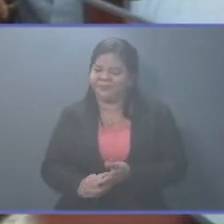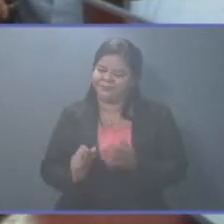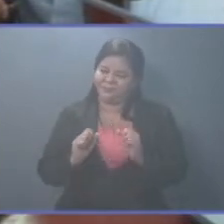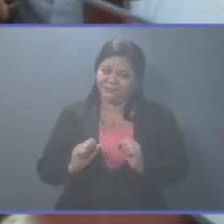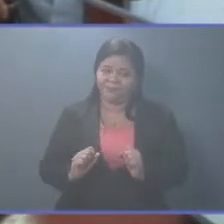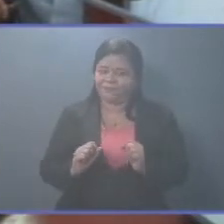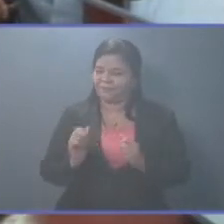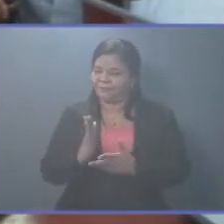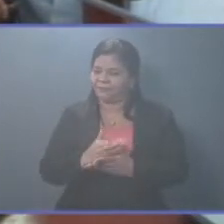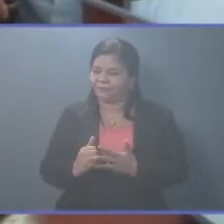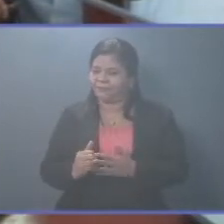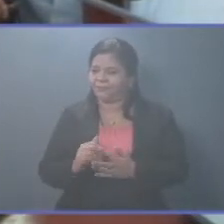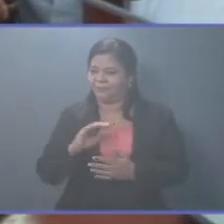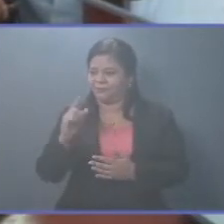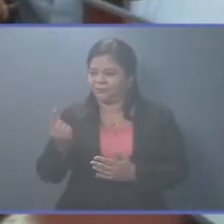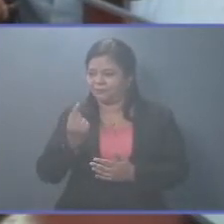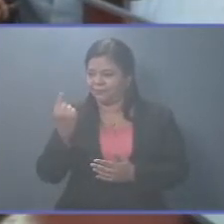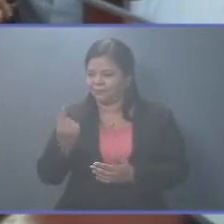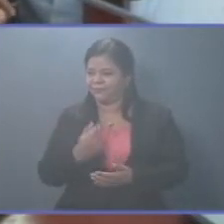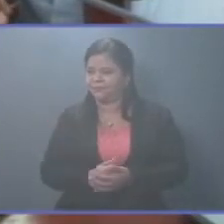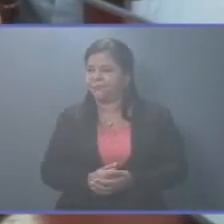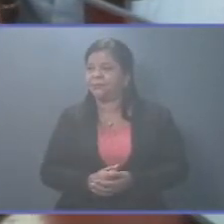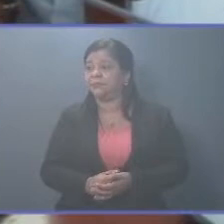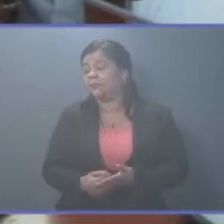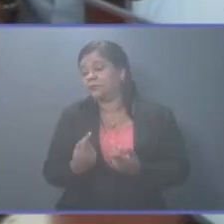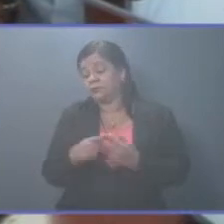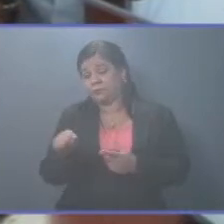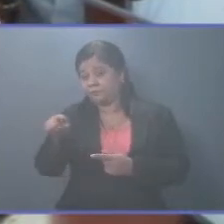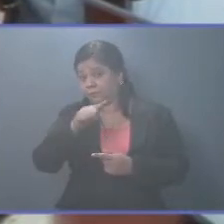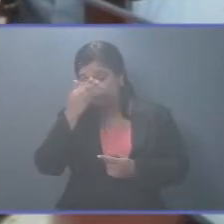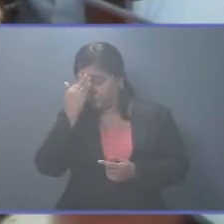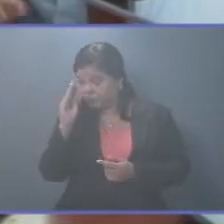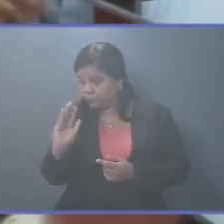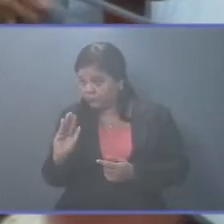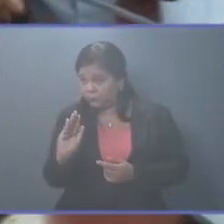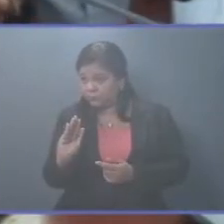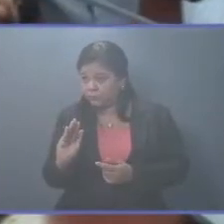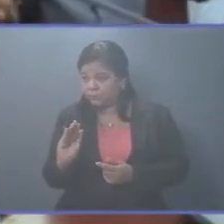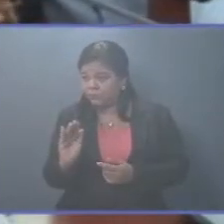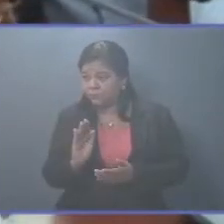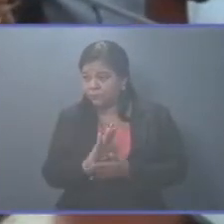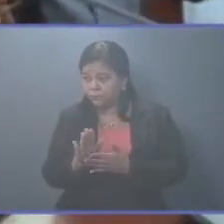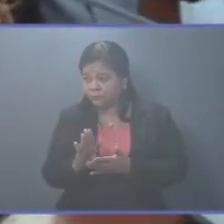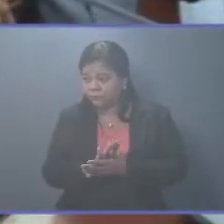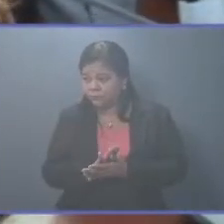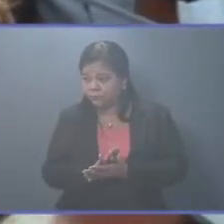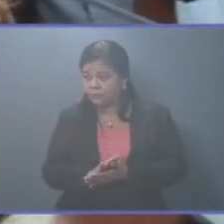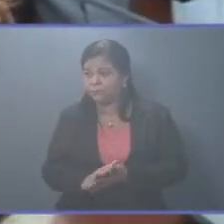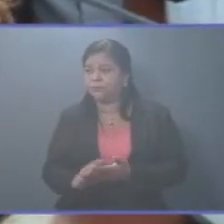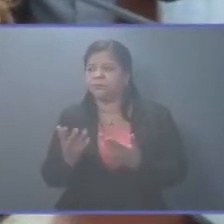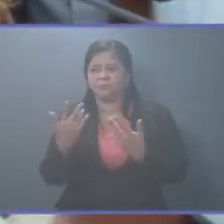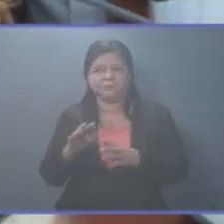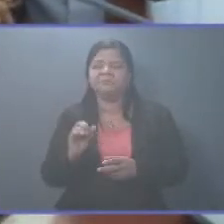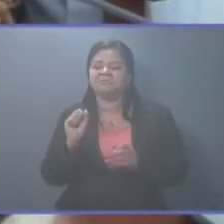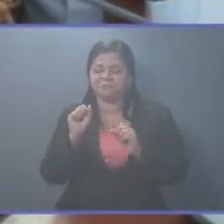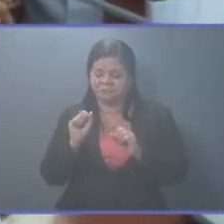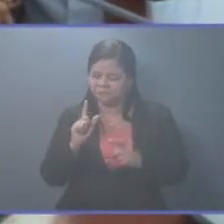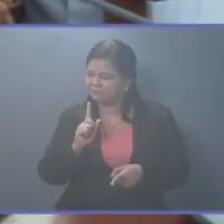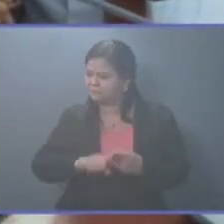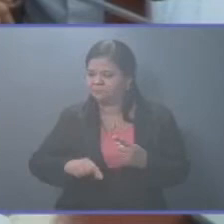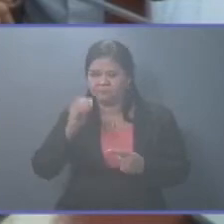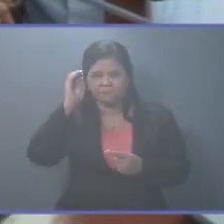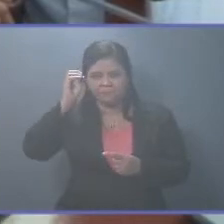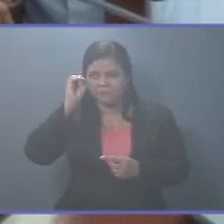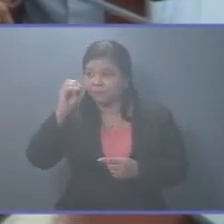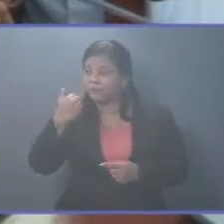sustrato meramente inmunológico. Si usted no sabe inmunología, no se meta a opinar sobre esta